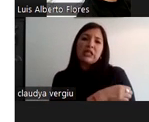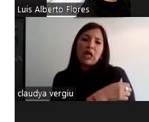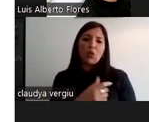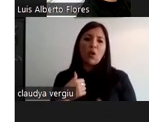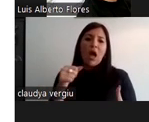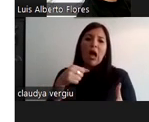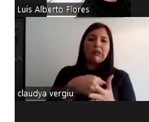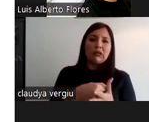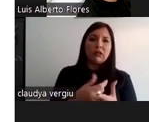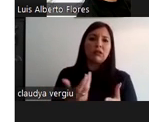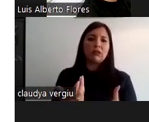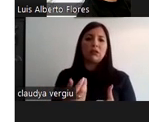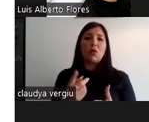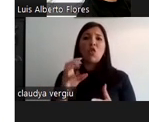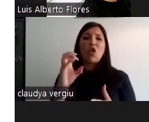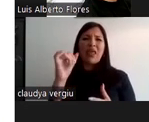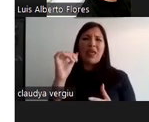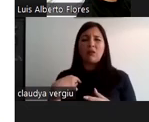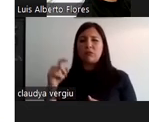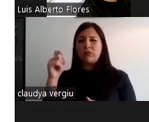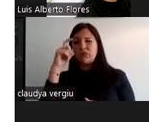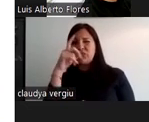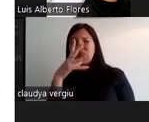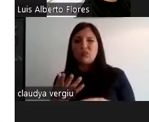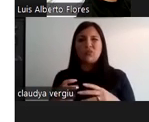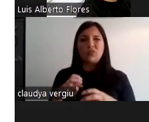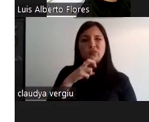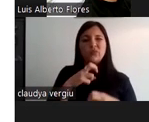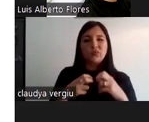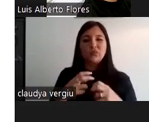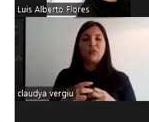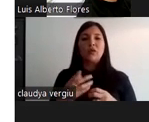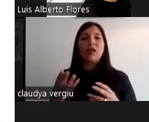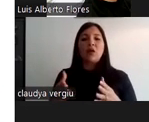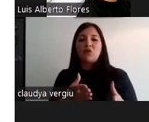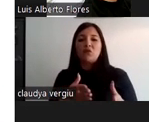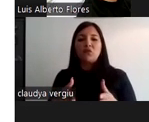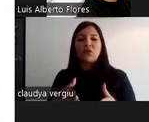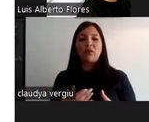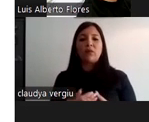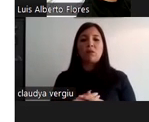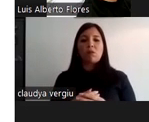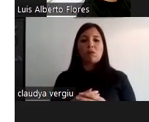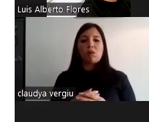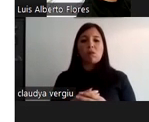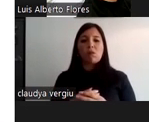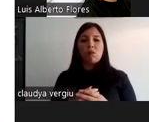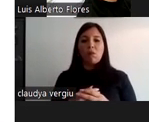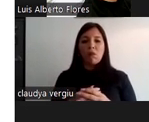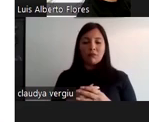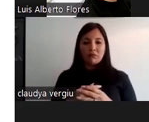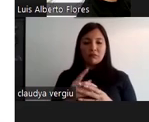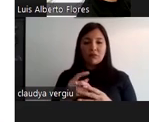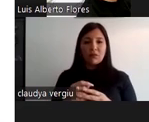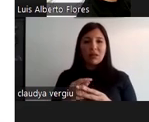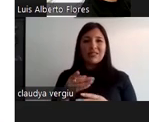accidente o cuando el cliente es muy inasible muy complicado qué manera nosotros podemos tener de responder ante